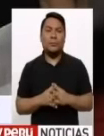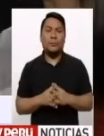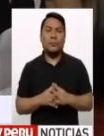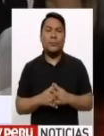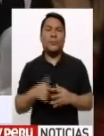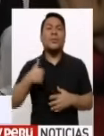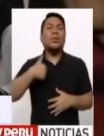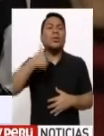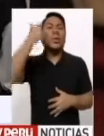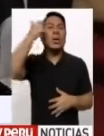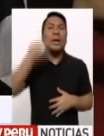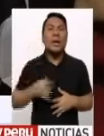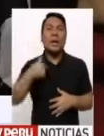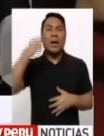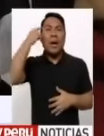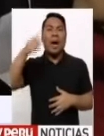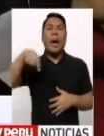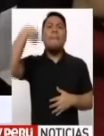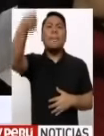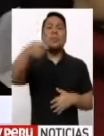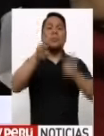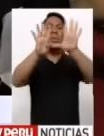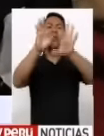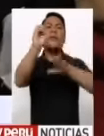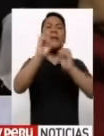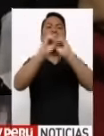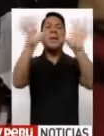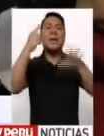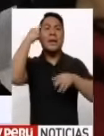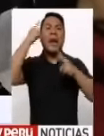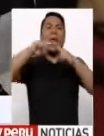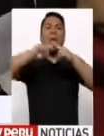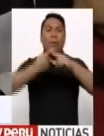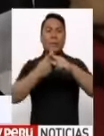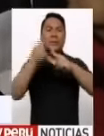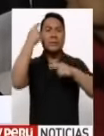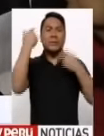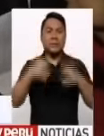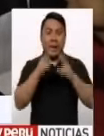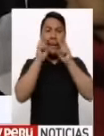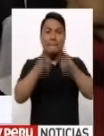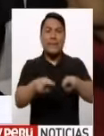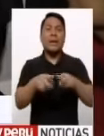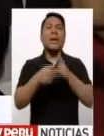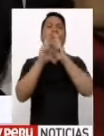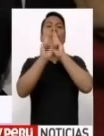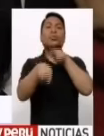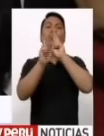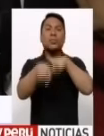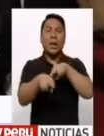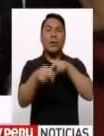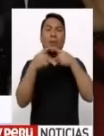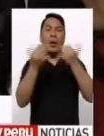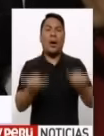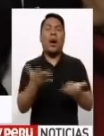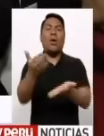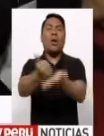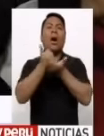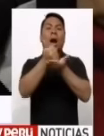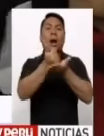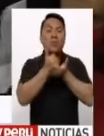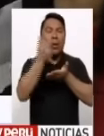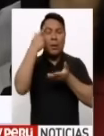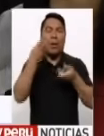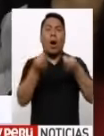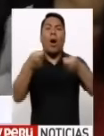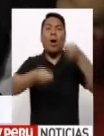Creo yo que en los próximos 90 días vamos a comenzar a ver los resultados de nuevos decretos legislativos que van a ayudarnos a reactivar la